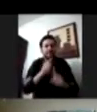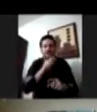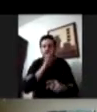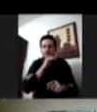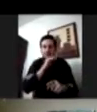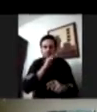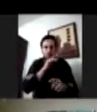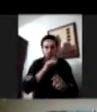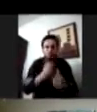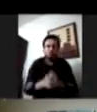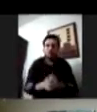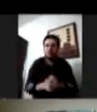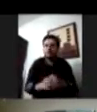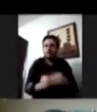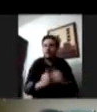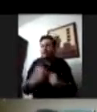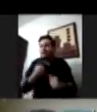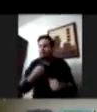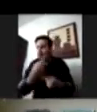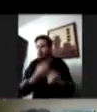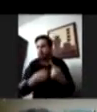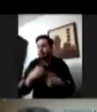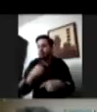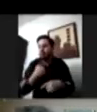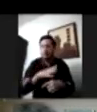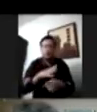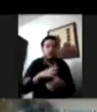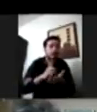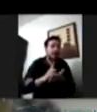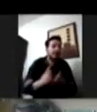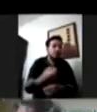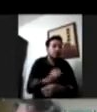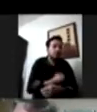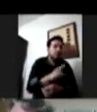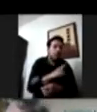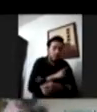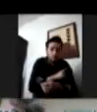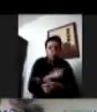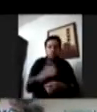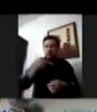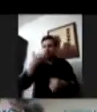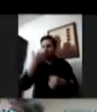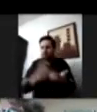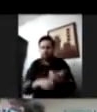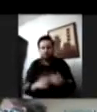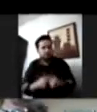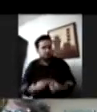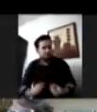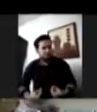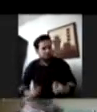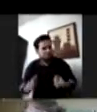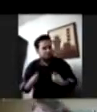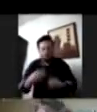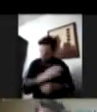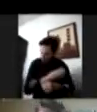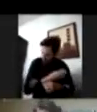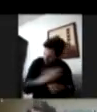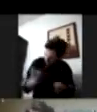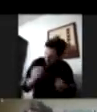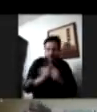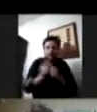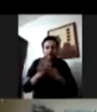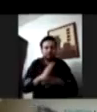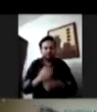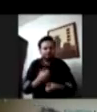tenemos derecho a tener salud y tener una vida buena. Comunicar lo que miramos es nuestro